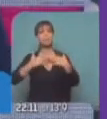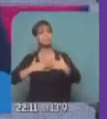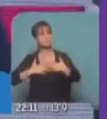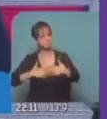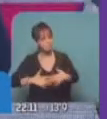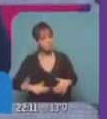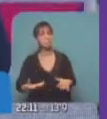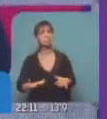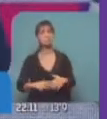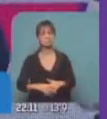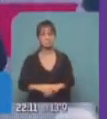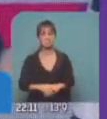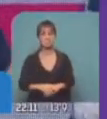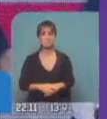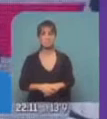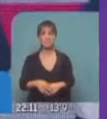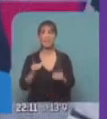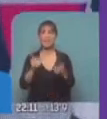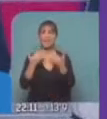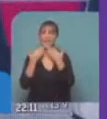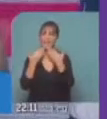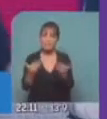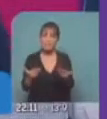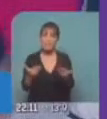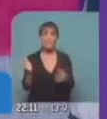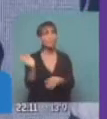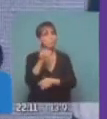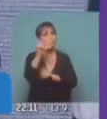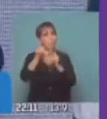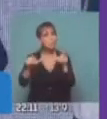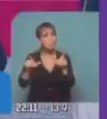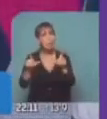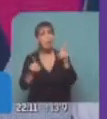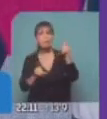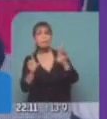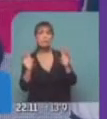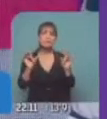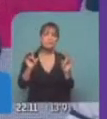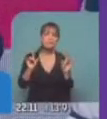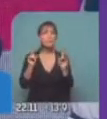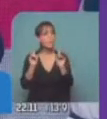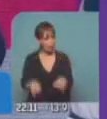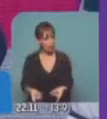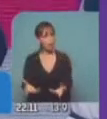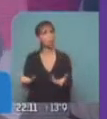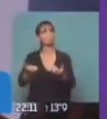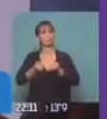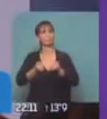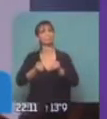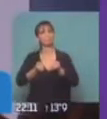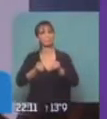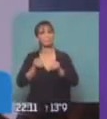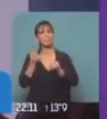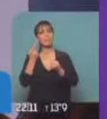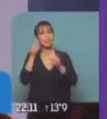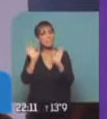sí pero lo que hicieron porque tenés que tener unos 90 días que les convoque el ejecutivo bueno ahí toda una reglamentación y demás no